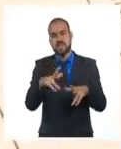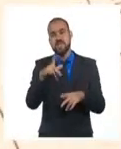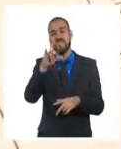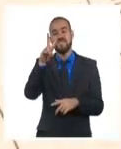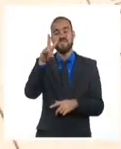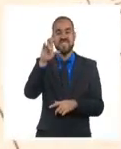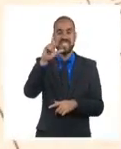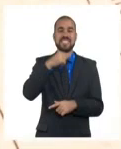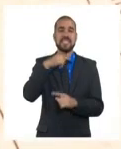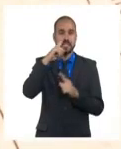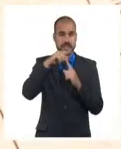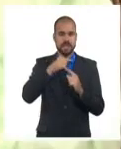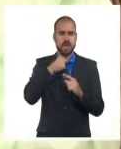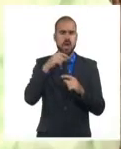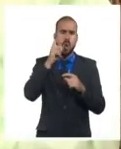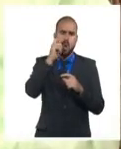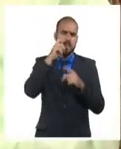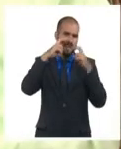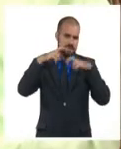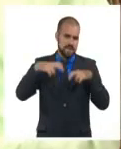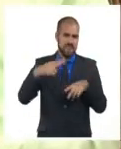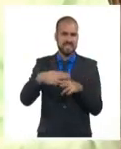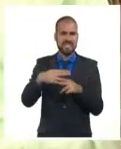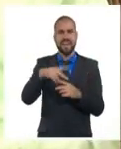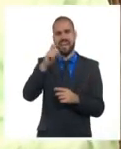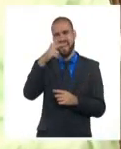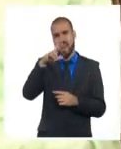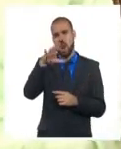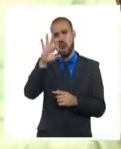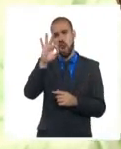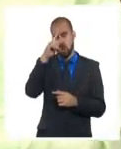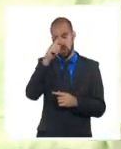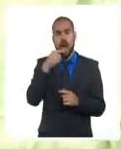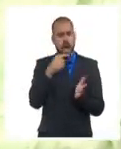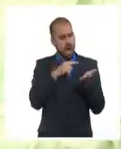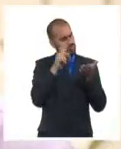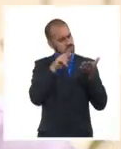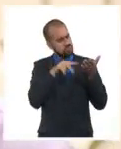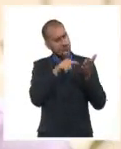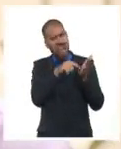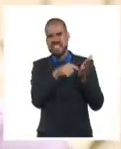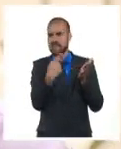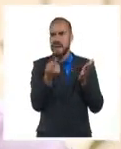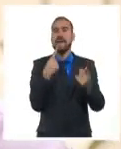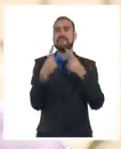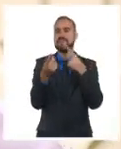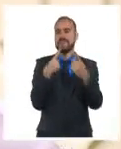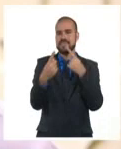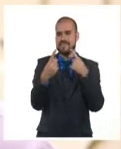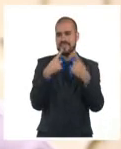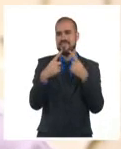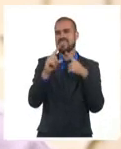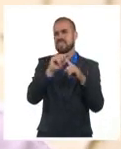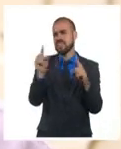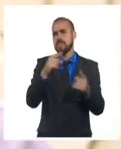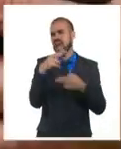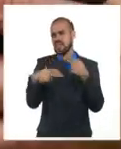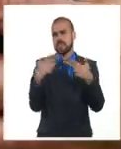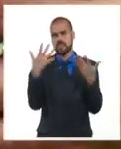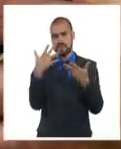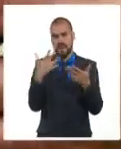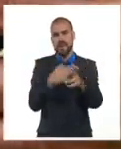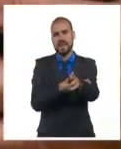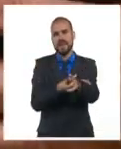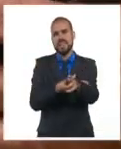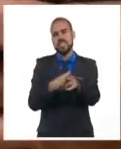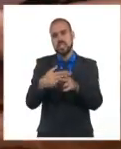del investigador Carlos Tamayo, se hace referencia a una entrevista sobre el tema realizada por el historiador de la ciudad